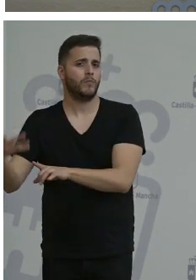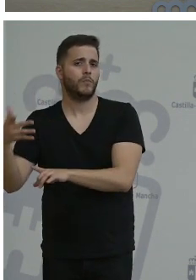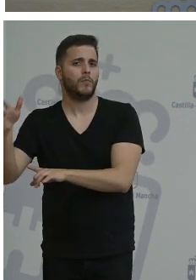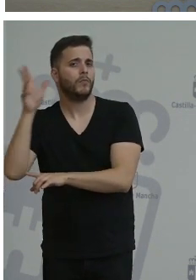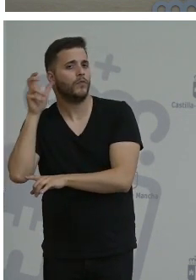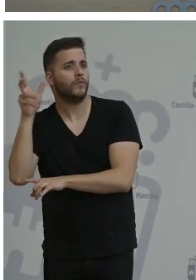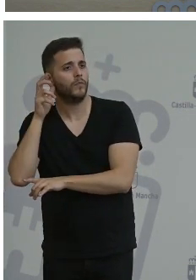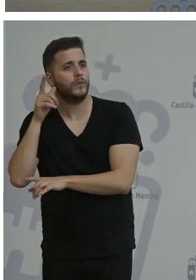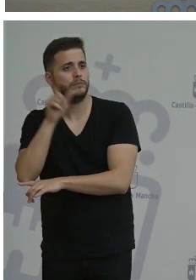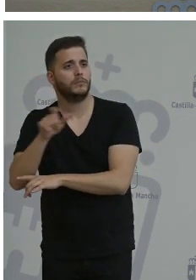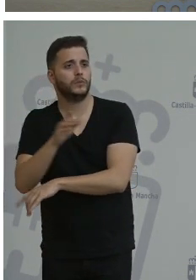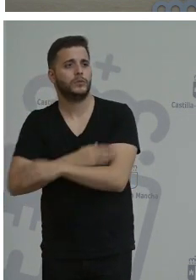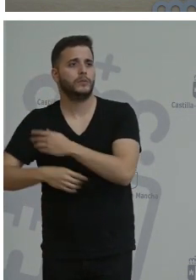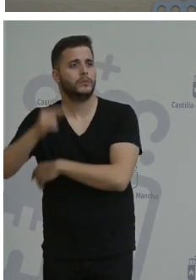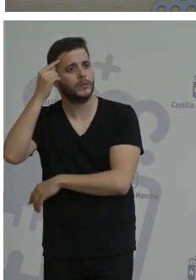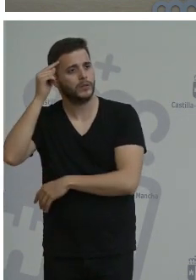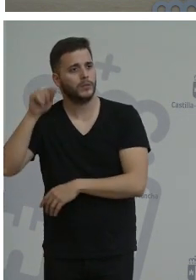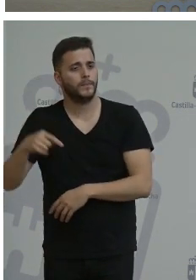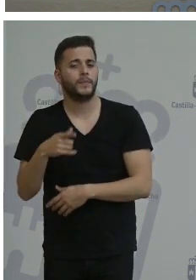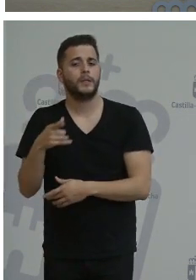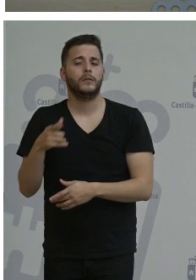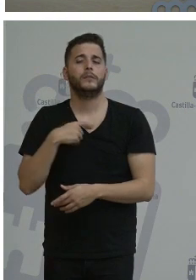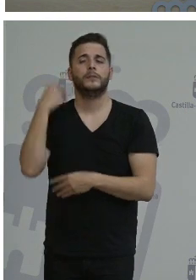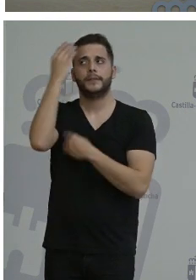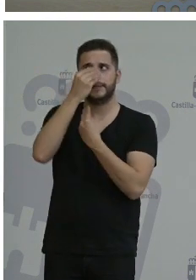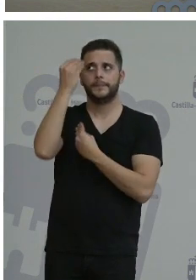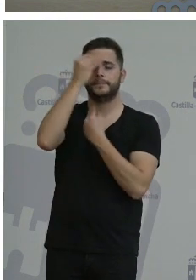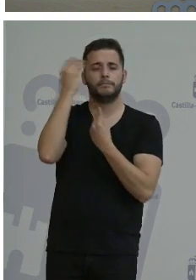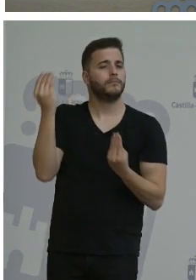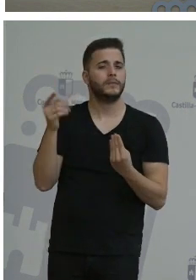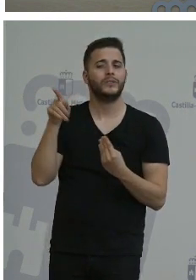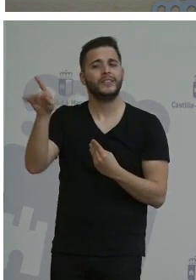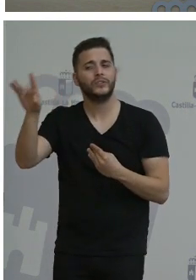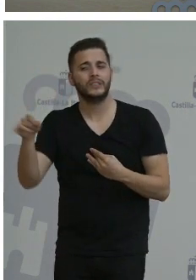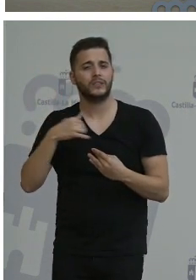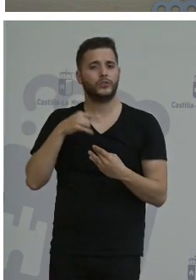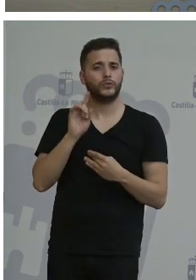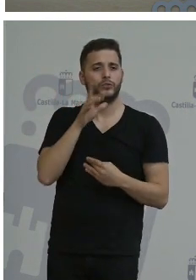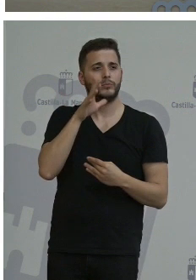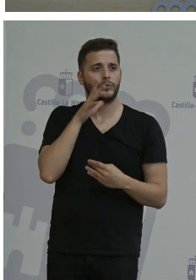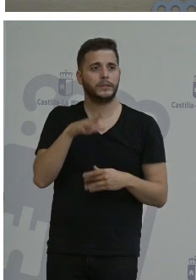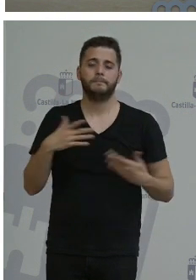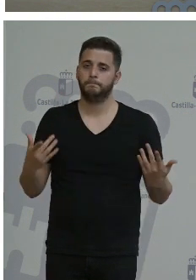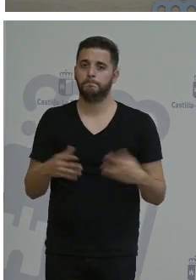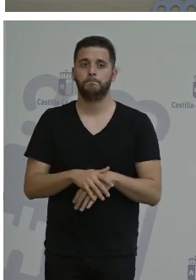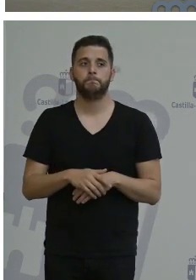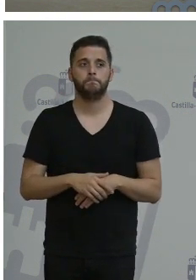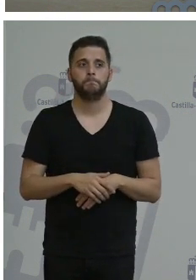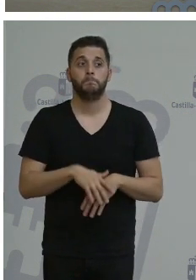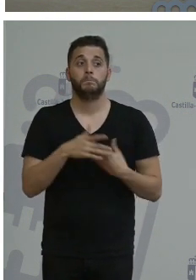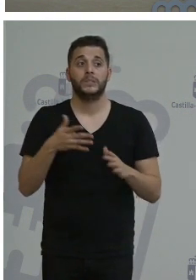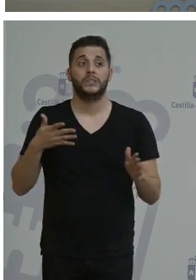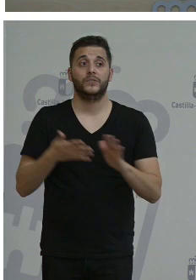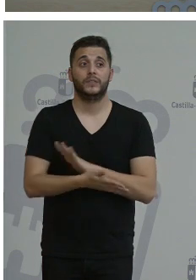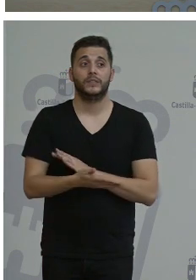contratando a personas con discapacidad intelectual y que eso le hizo pensar, ¿y por qué yo no lo voy a intentar? Entonces, bueno, pues ese compartir buenas